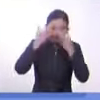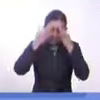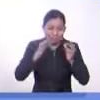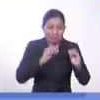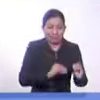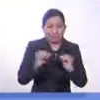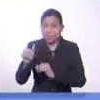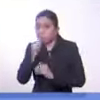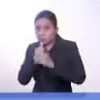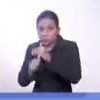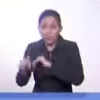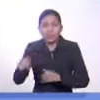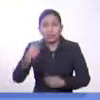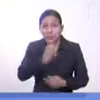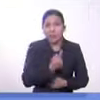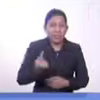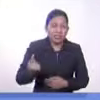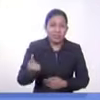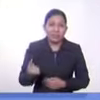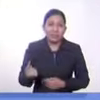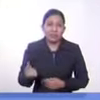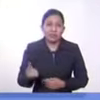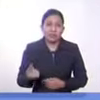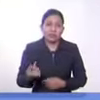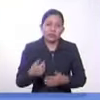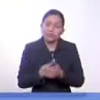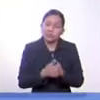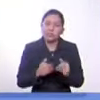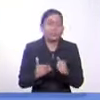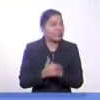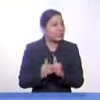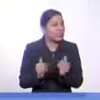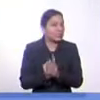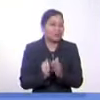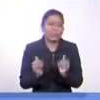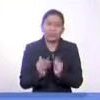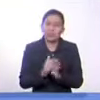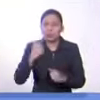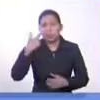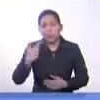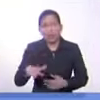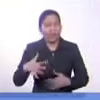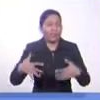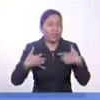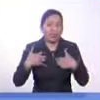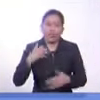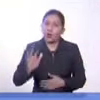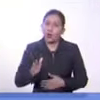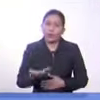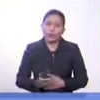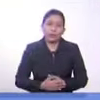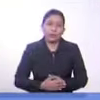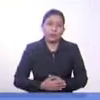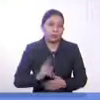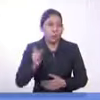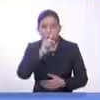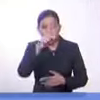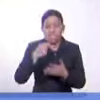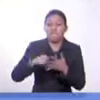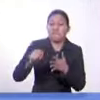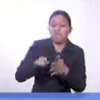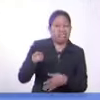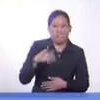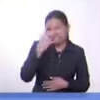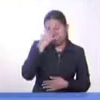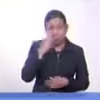irregular, las personas quizás estén pasando por una situación muy peligrosa y angustiosa. Por eso no hay que juzgar.